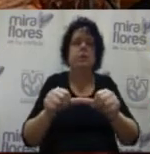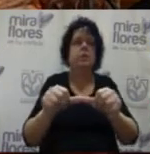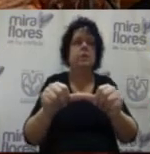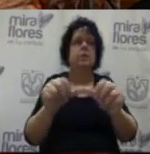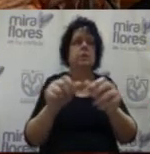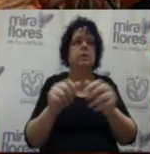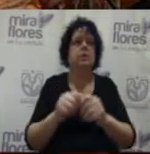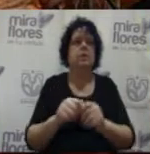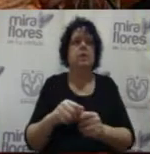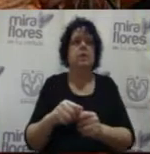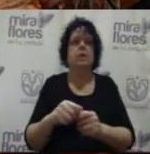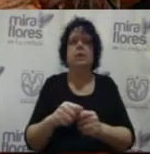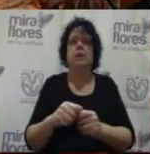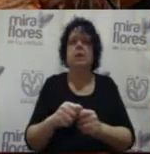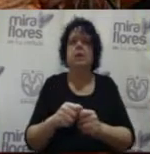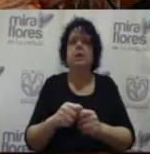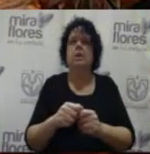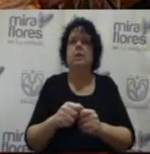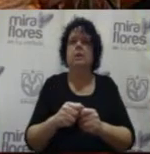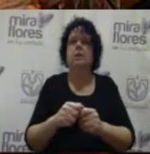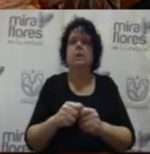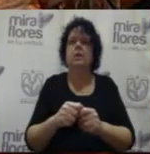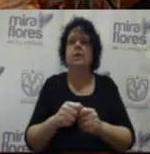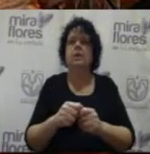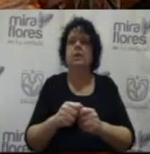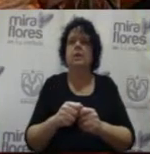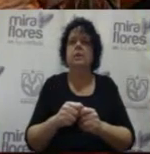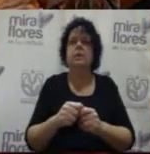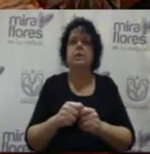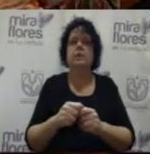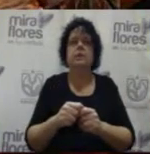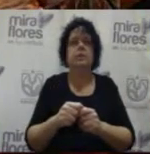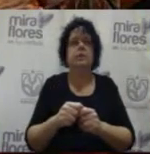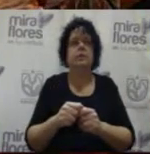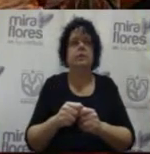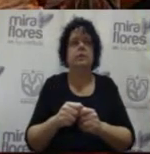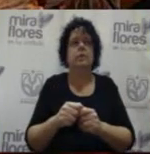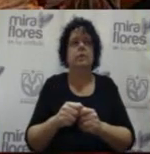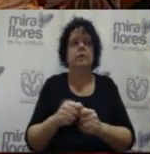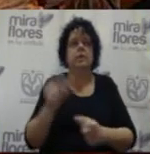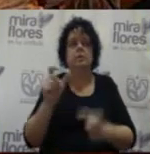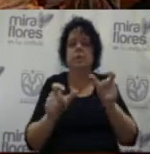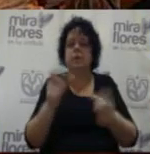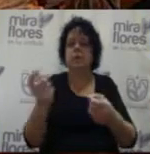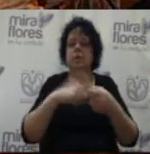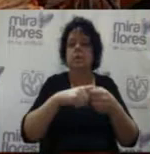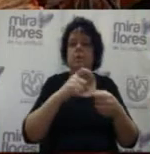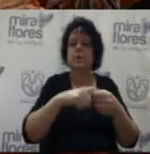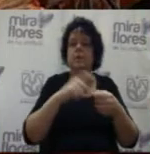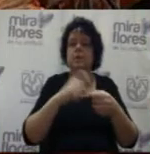de los beneficios tributarios para los propietarios,